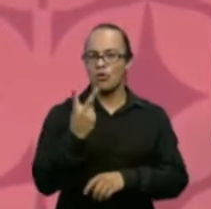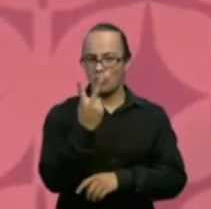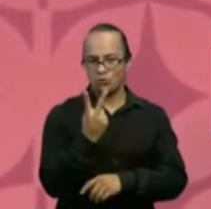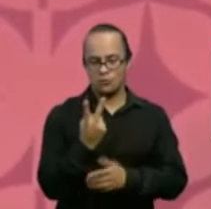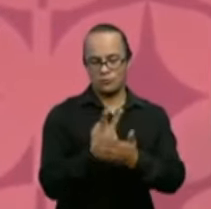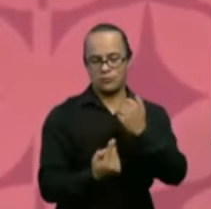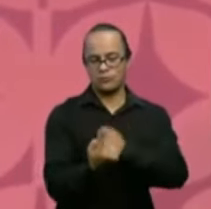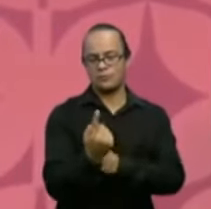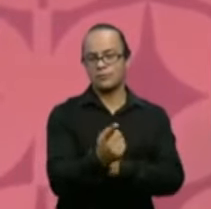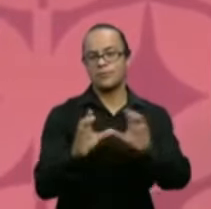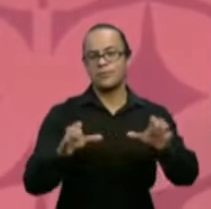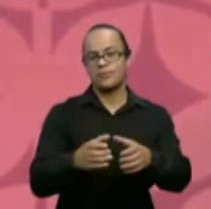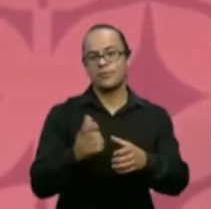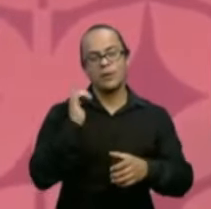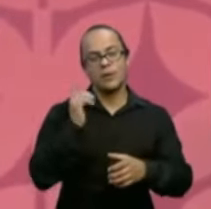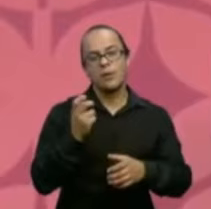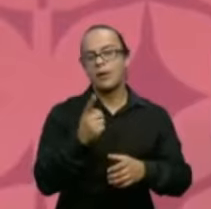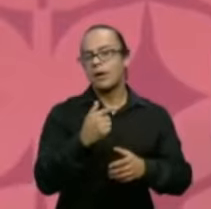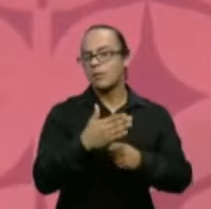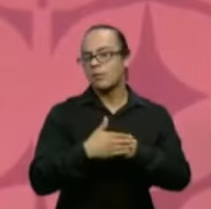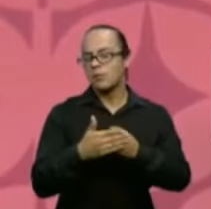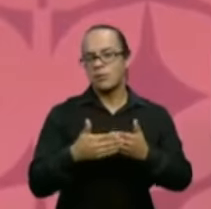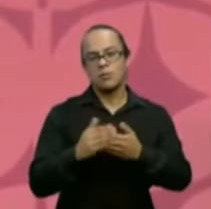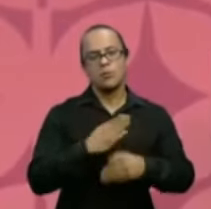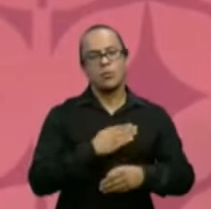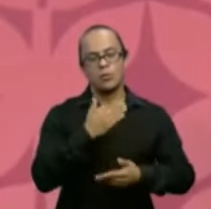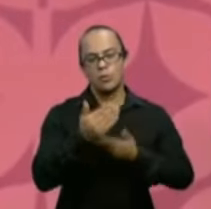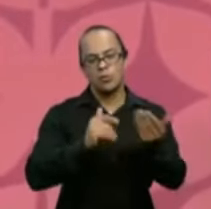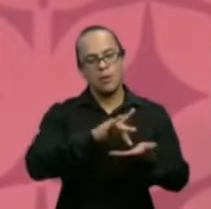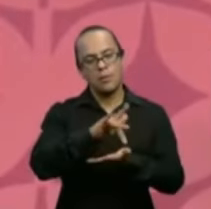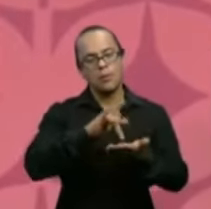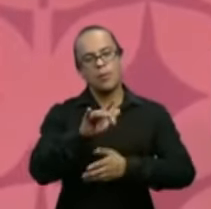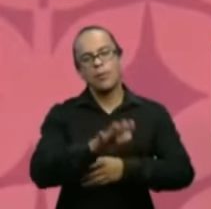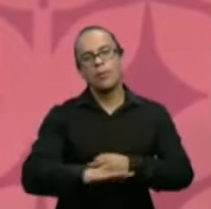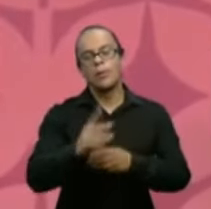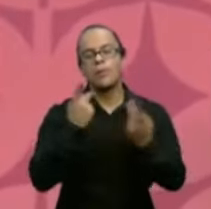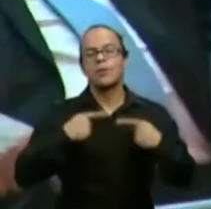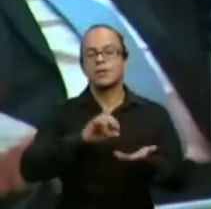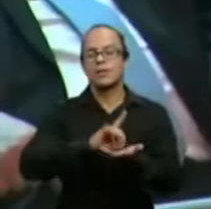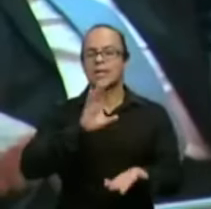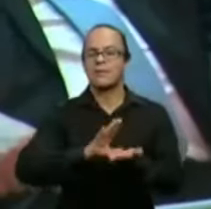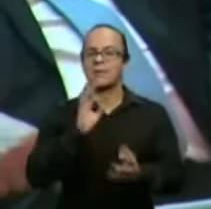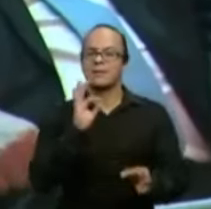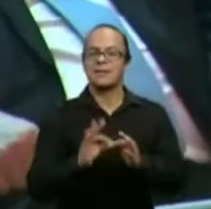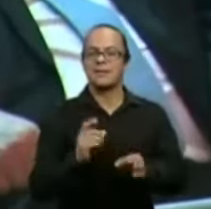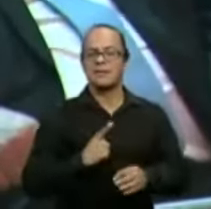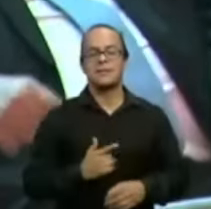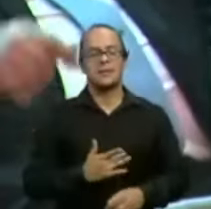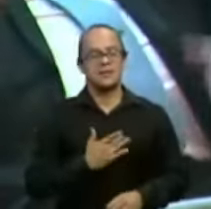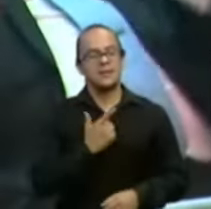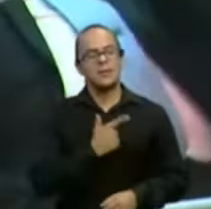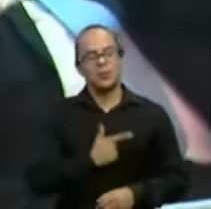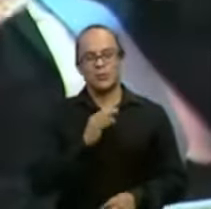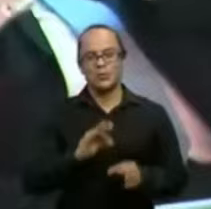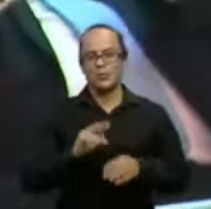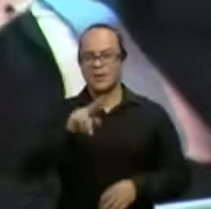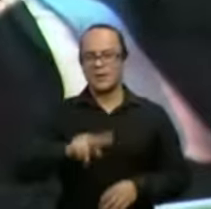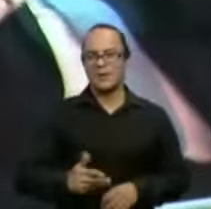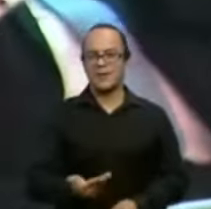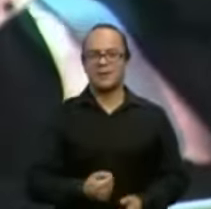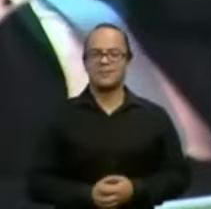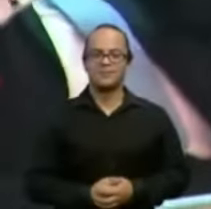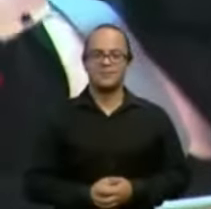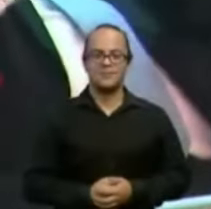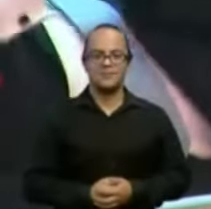que no lleguemos a la franciscana, vamos a lograr apoyar a nuestras personas con discapacidad y lo haremos con mucho gusto.